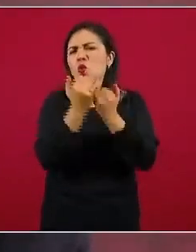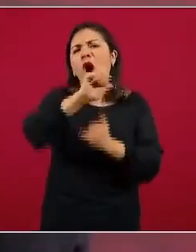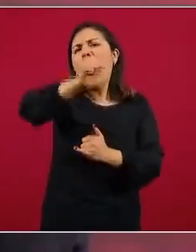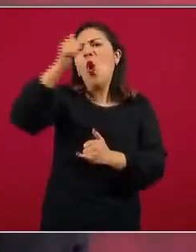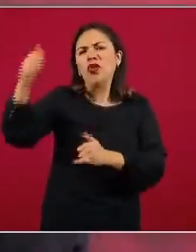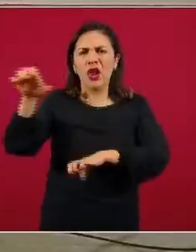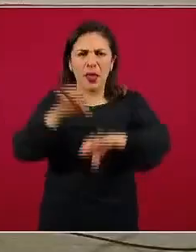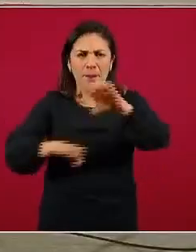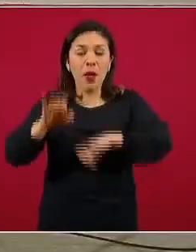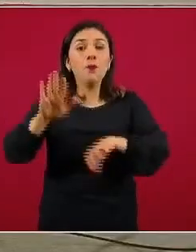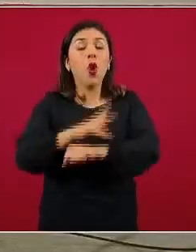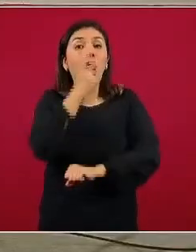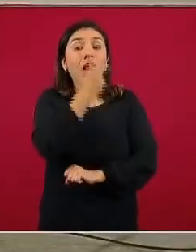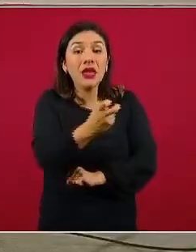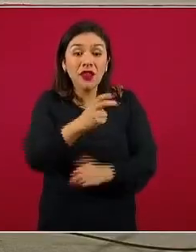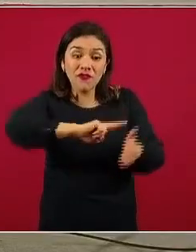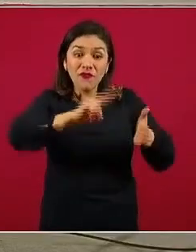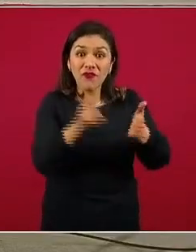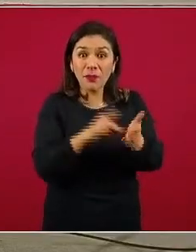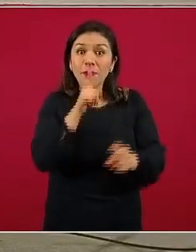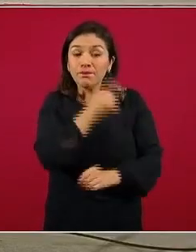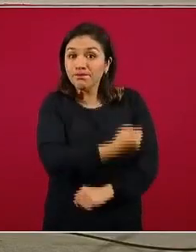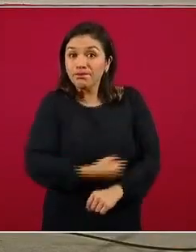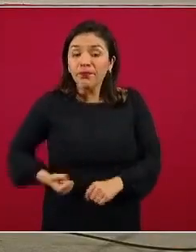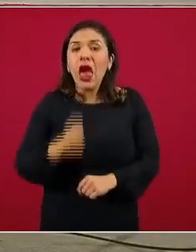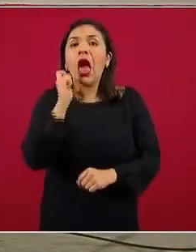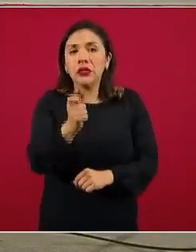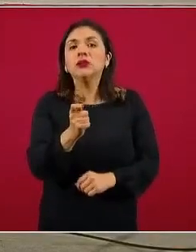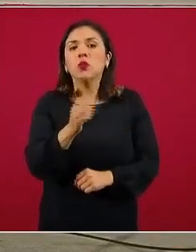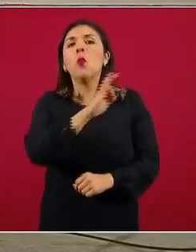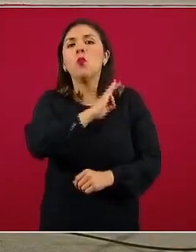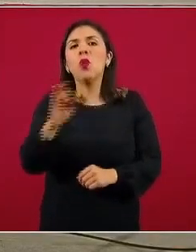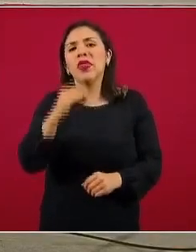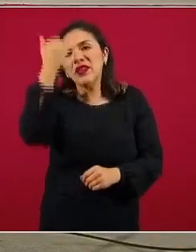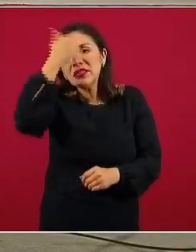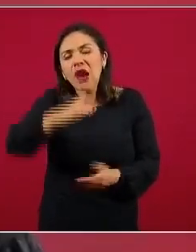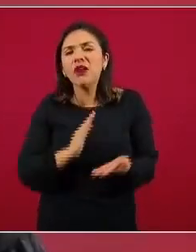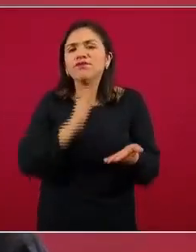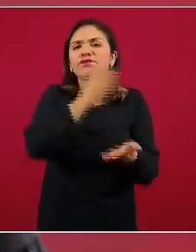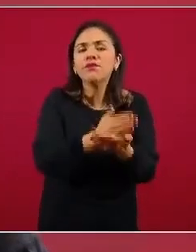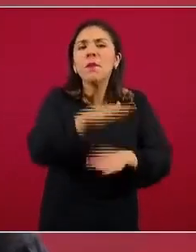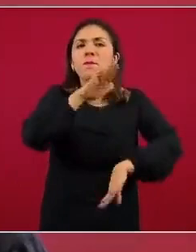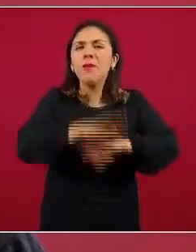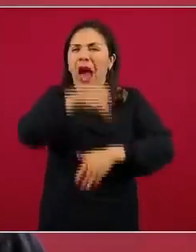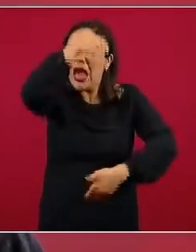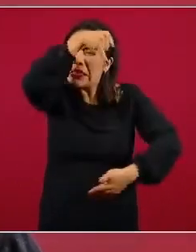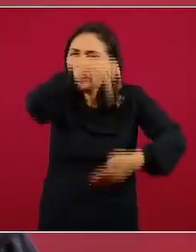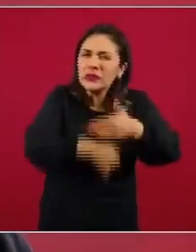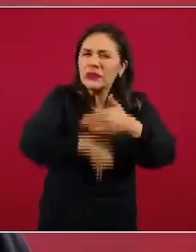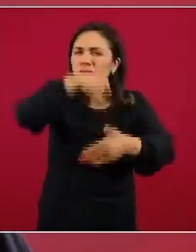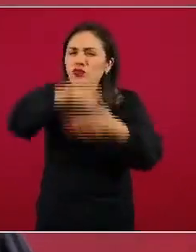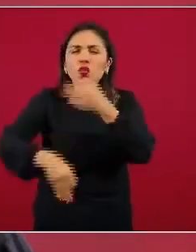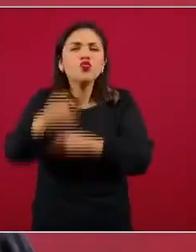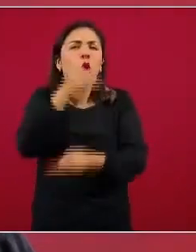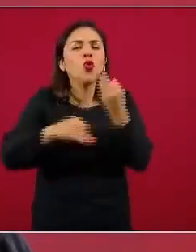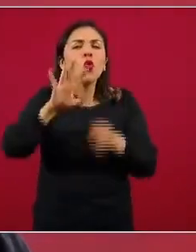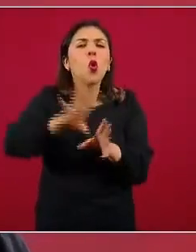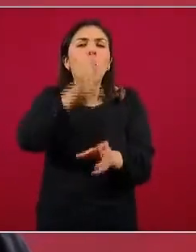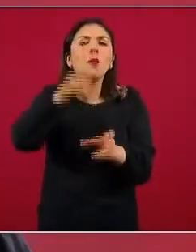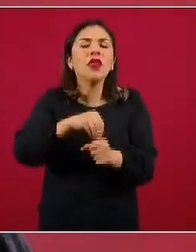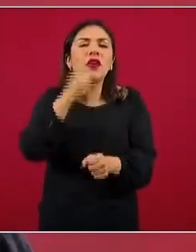de vacunas, porque a través de esos convenios de confidencialidad se puede tener acceso a fondo a toda la